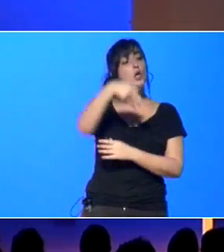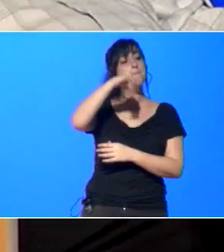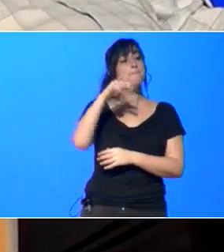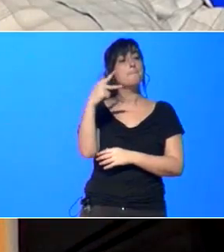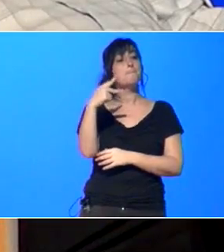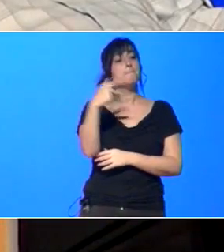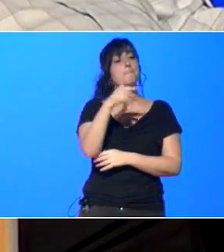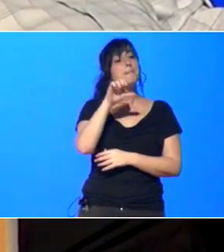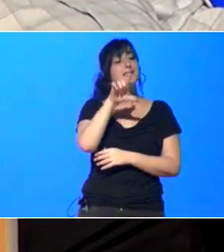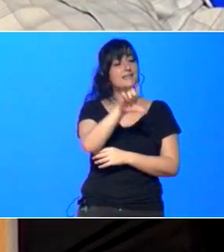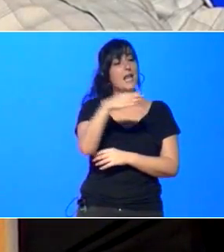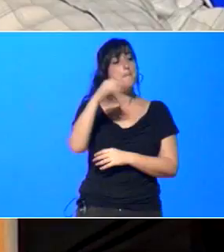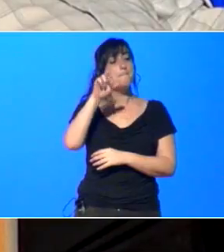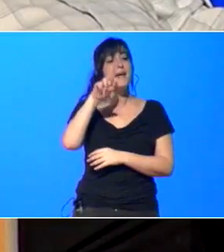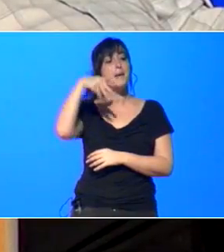de diciembre.